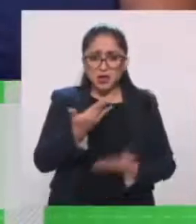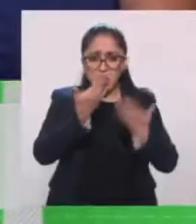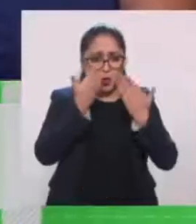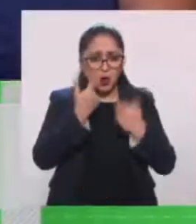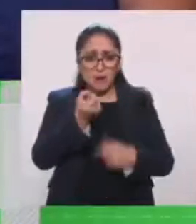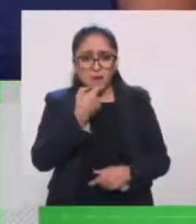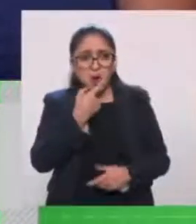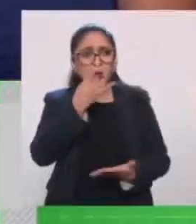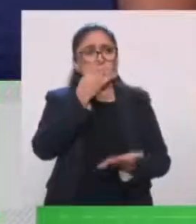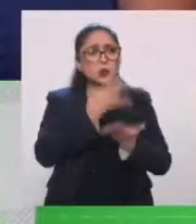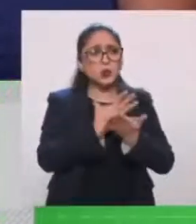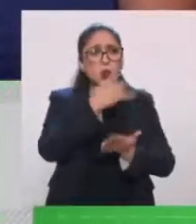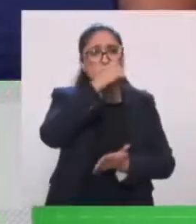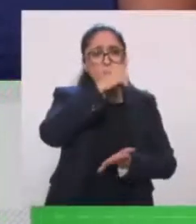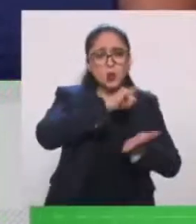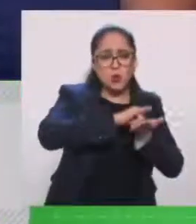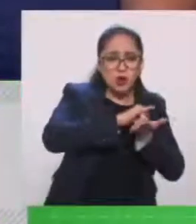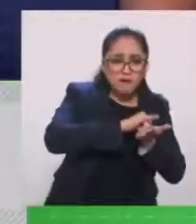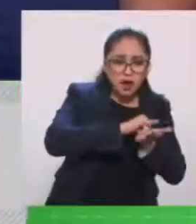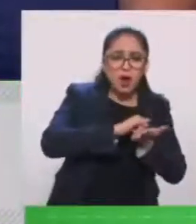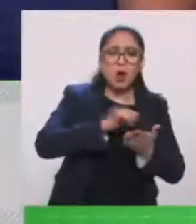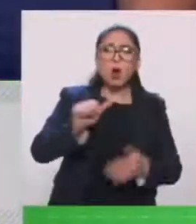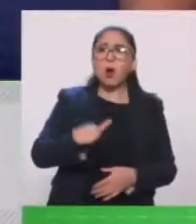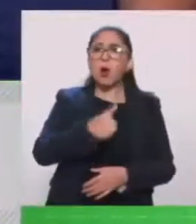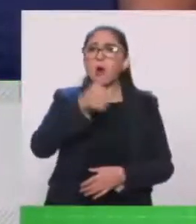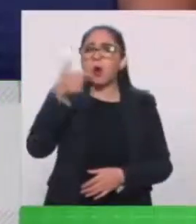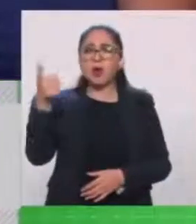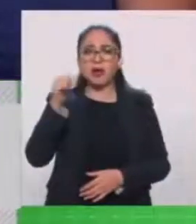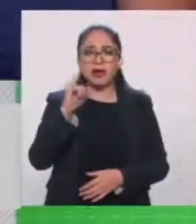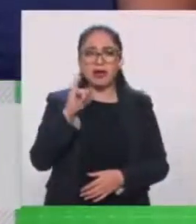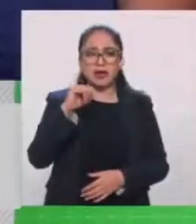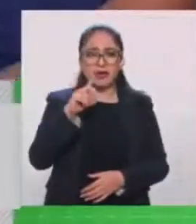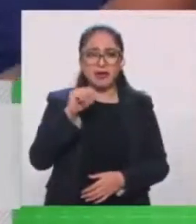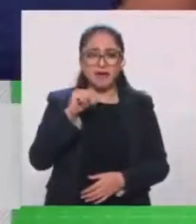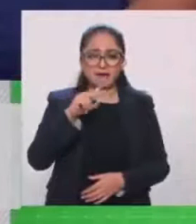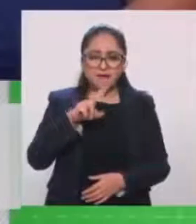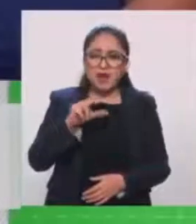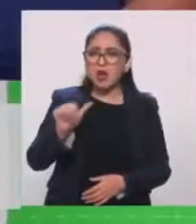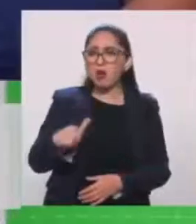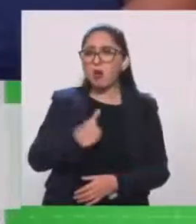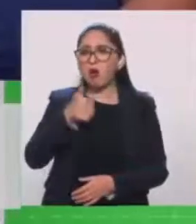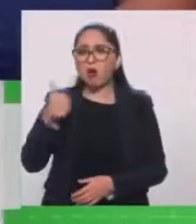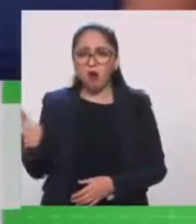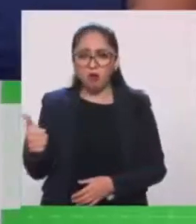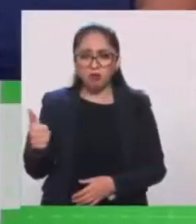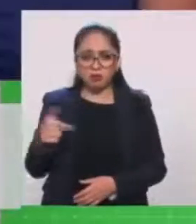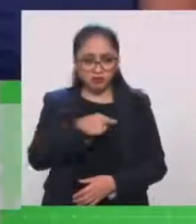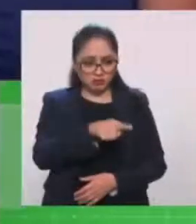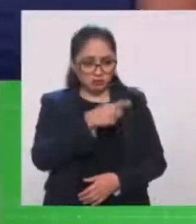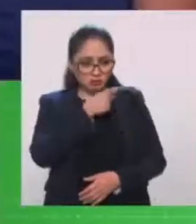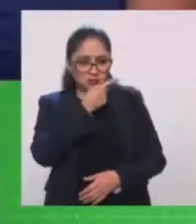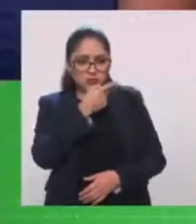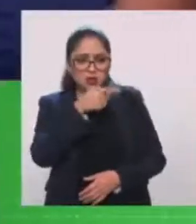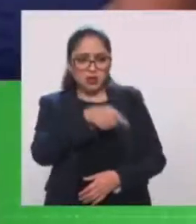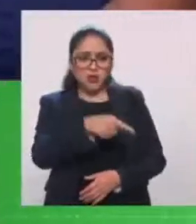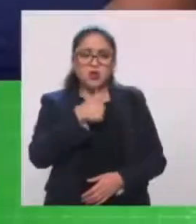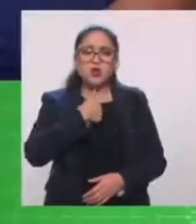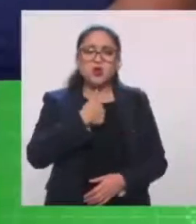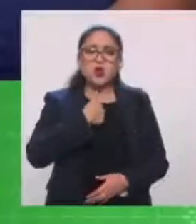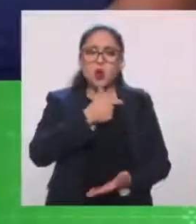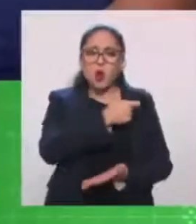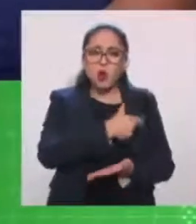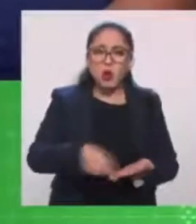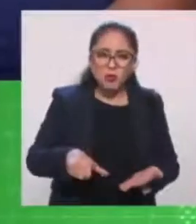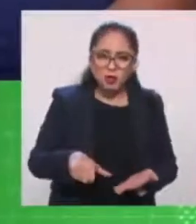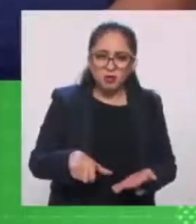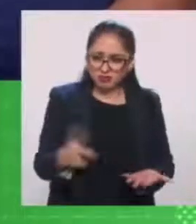York, en otro país era el Indinavir y AZT. No, yo lo compro. Dice, ¿cómo lo vas a comprar? Yo lo